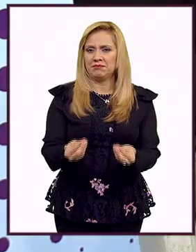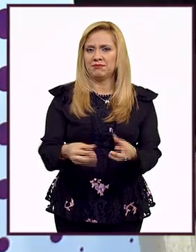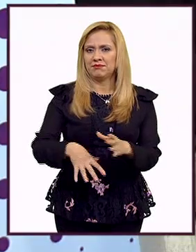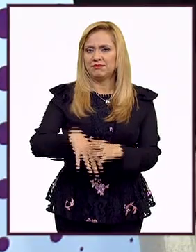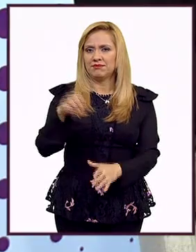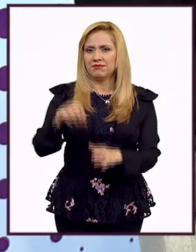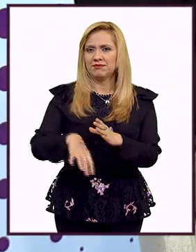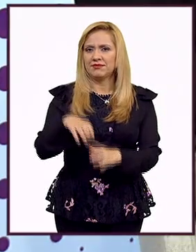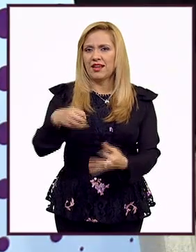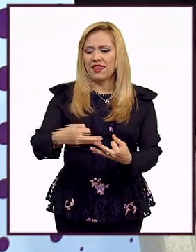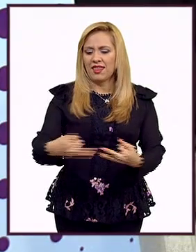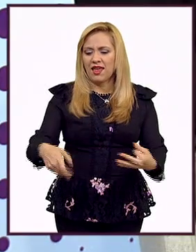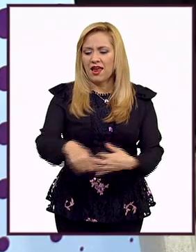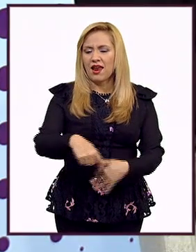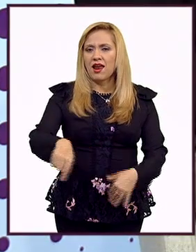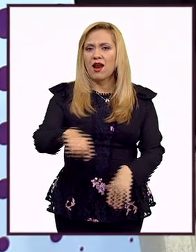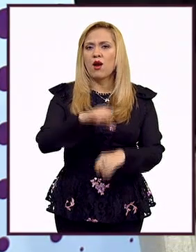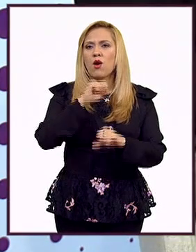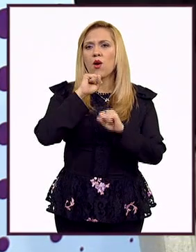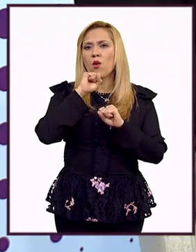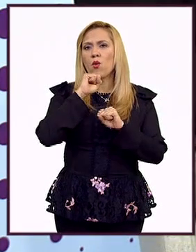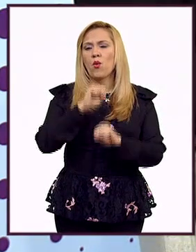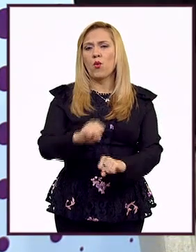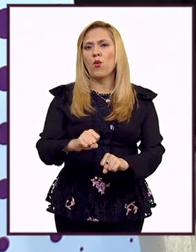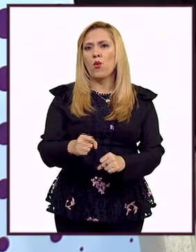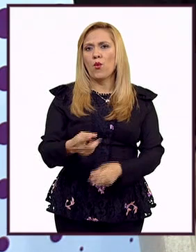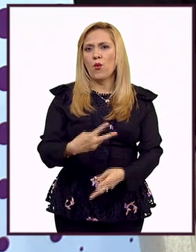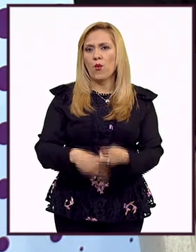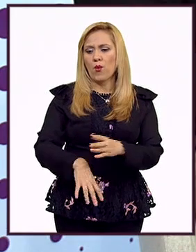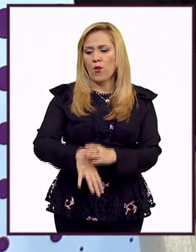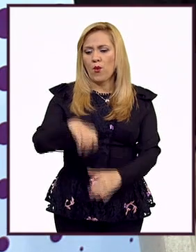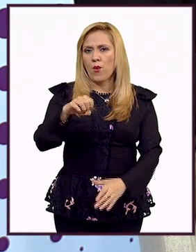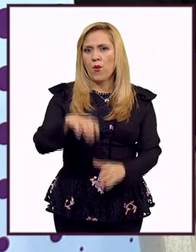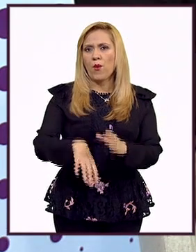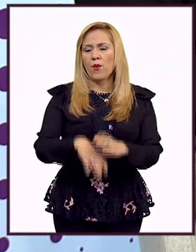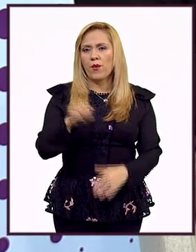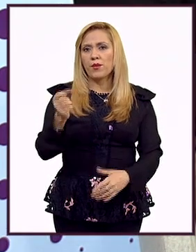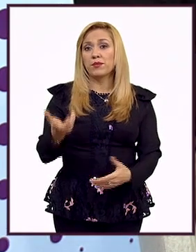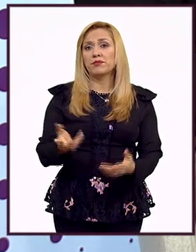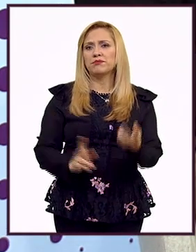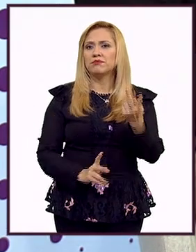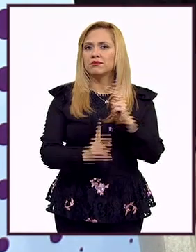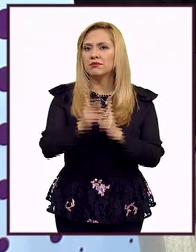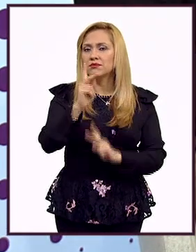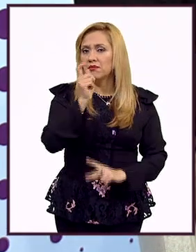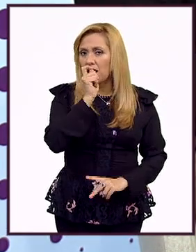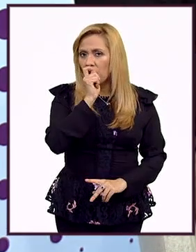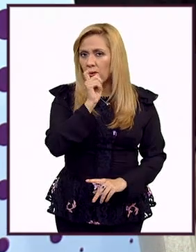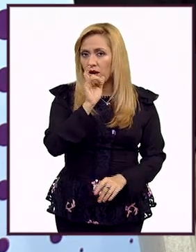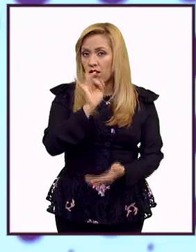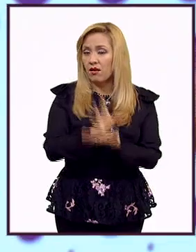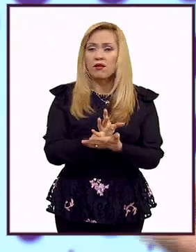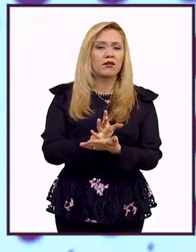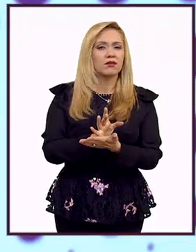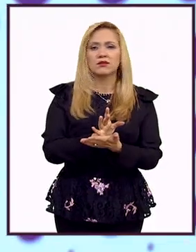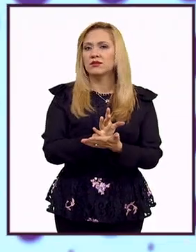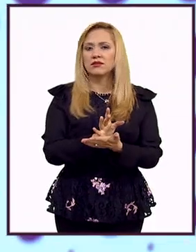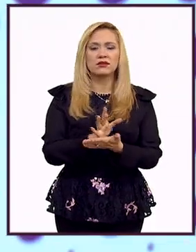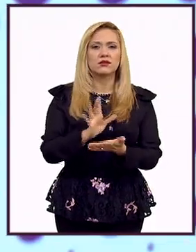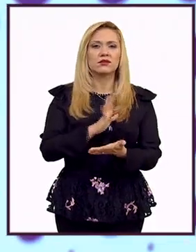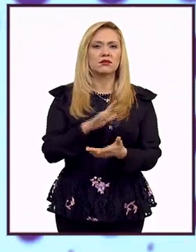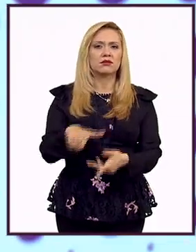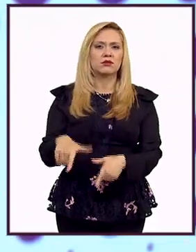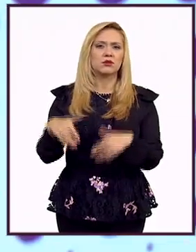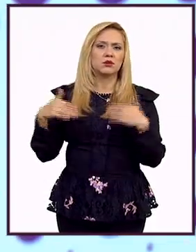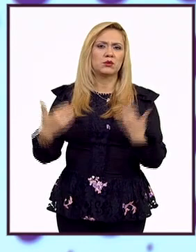tierra en sí misma es un gran recurso que permite no solo, y no estoy hablando solo de sembrar cultivos ilícitos, sino es un dispositivo de recursos